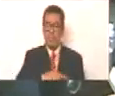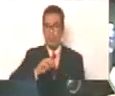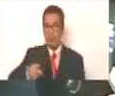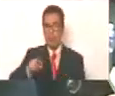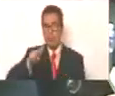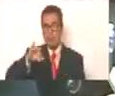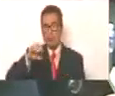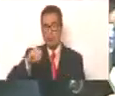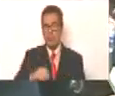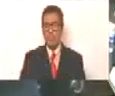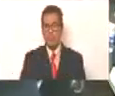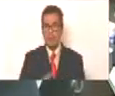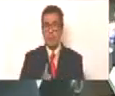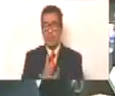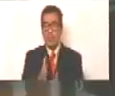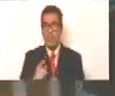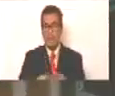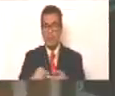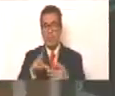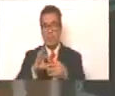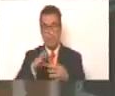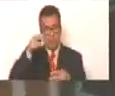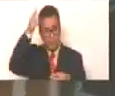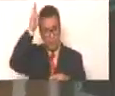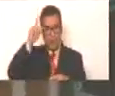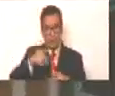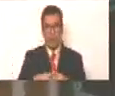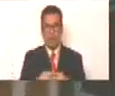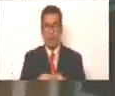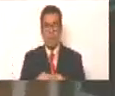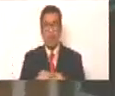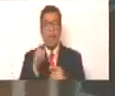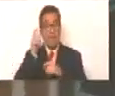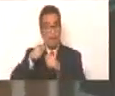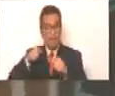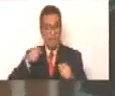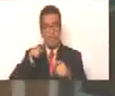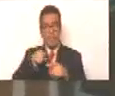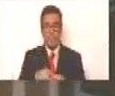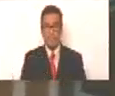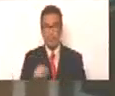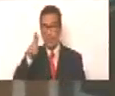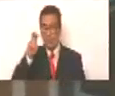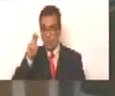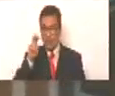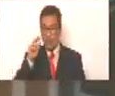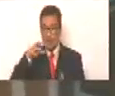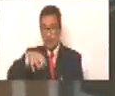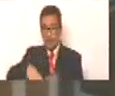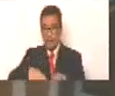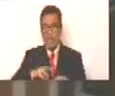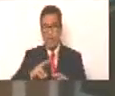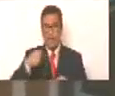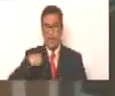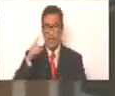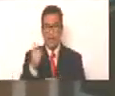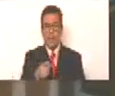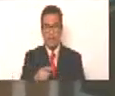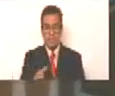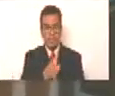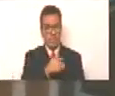Sacó a las nuevas tribus del Estado Amazonas. Eran las nuevas tribus que hacían, que amenazaban a esos pueblos. Y